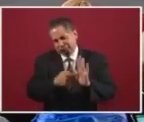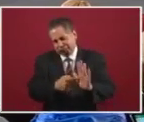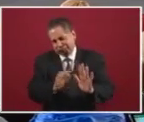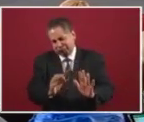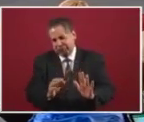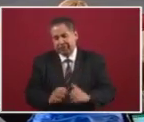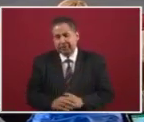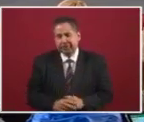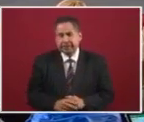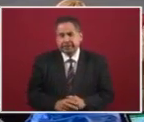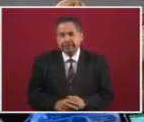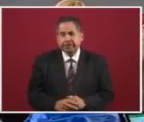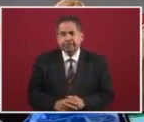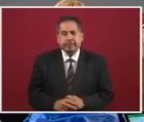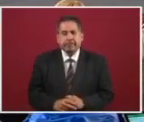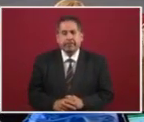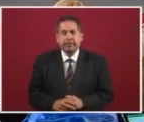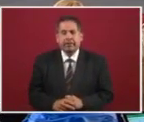también para